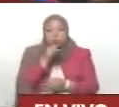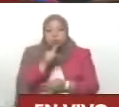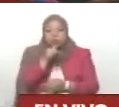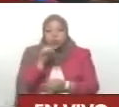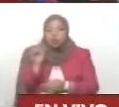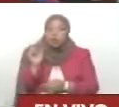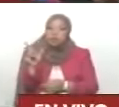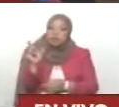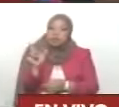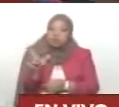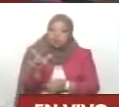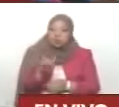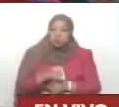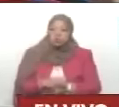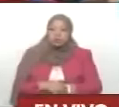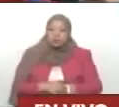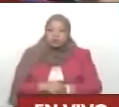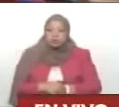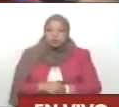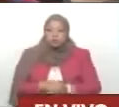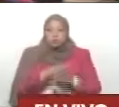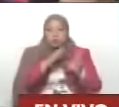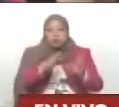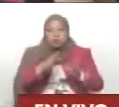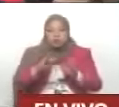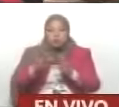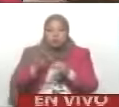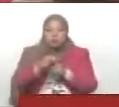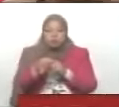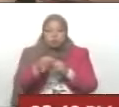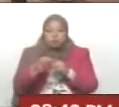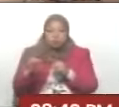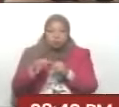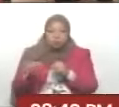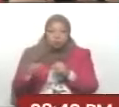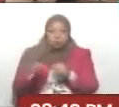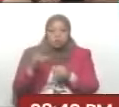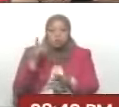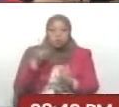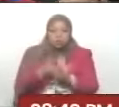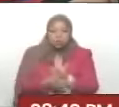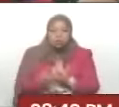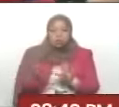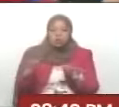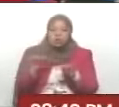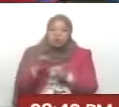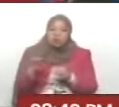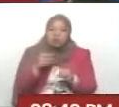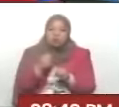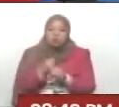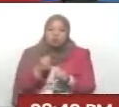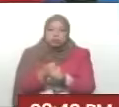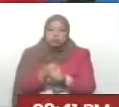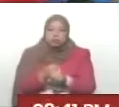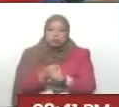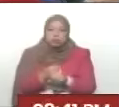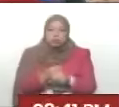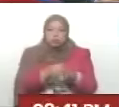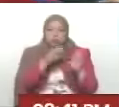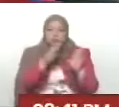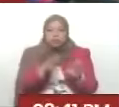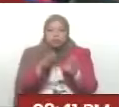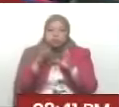Partido Socialista Unido de Venezuela. Organizadora del municipio, en el municipio Tubore, la organizadora del partido en el municipio Tubore.